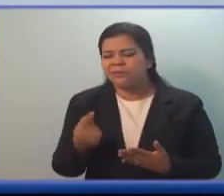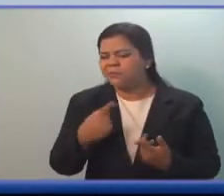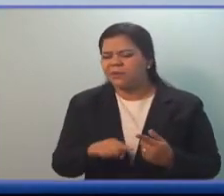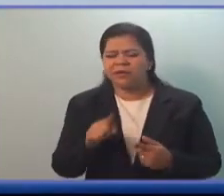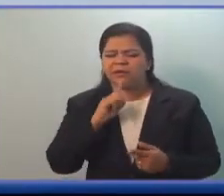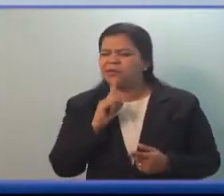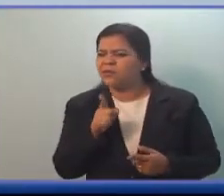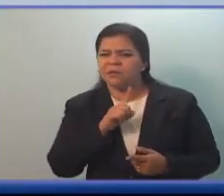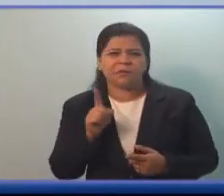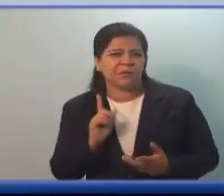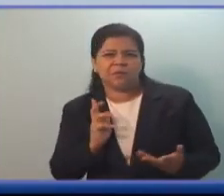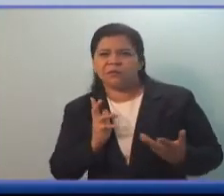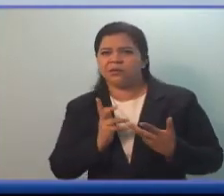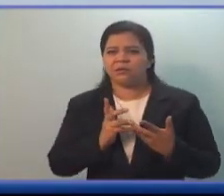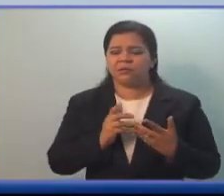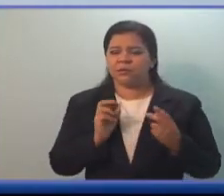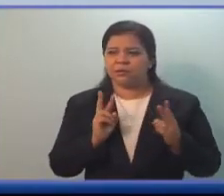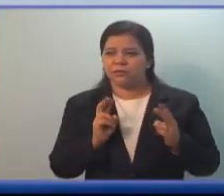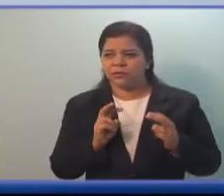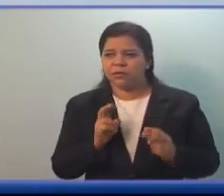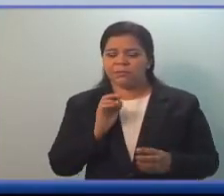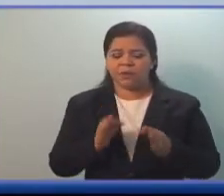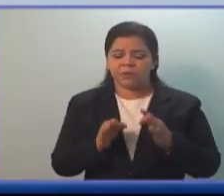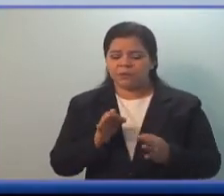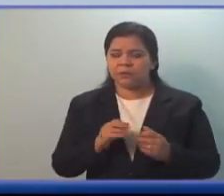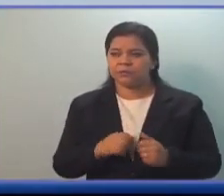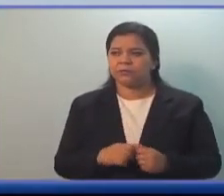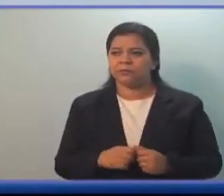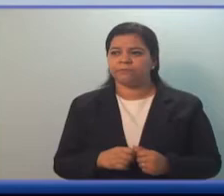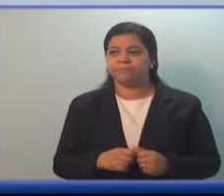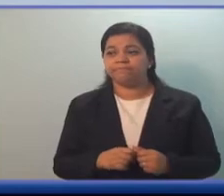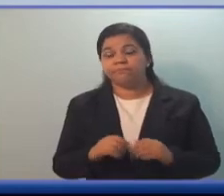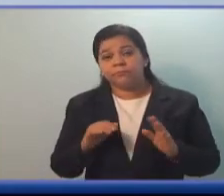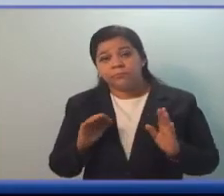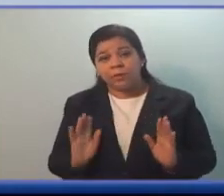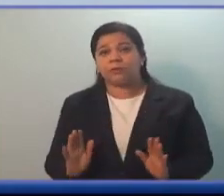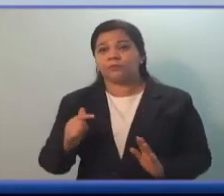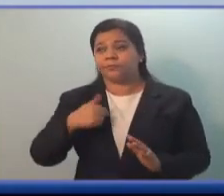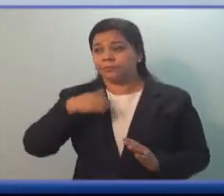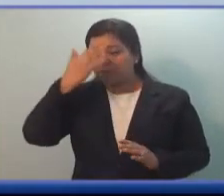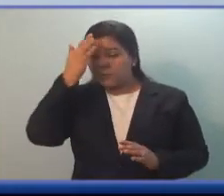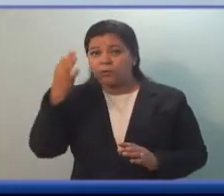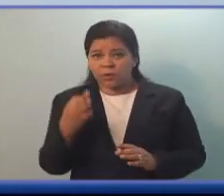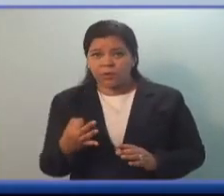de lo que es puramente la parte de juridicidad. Pero a mí me parece